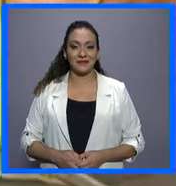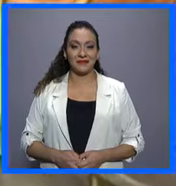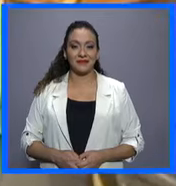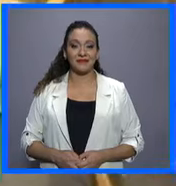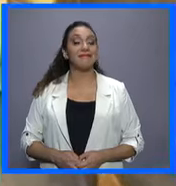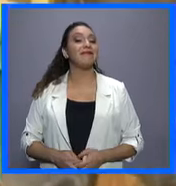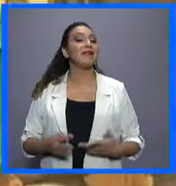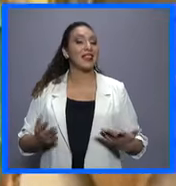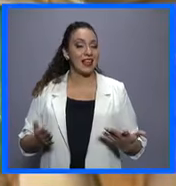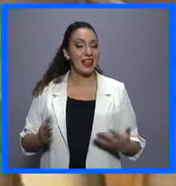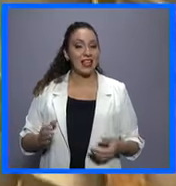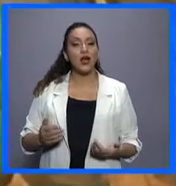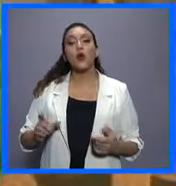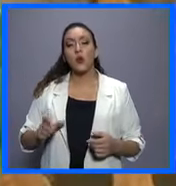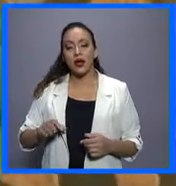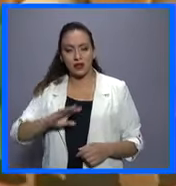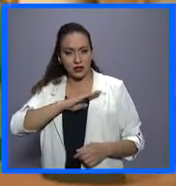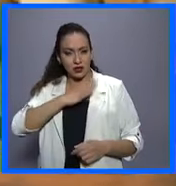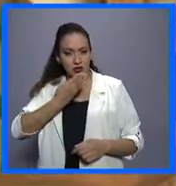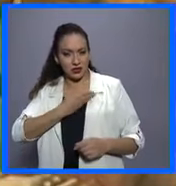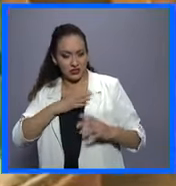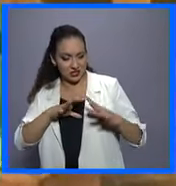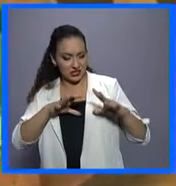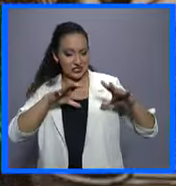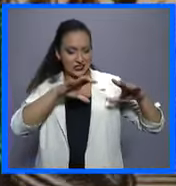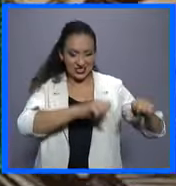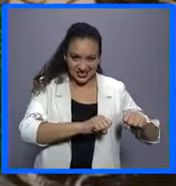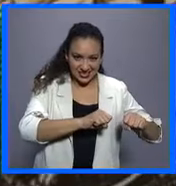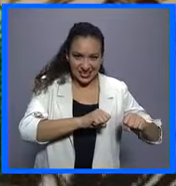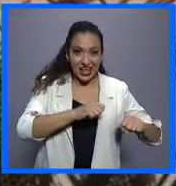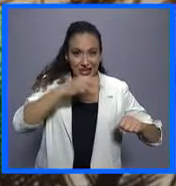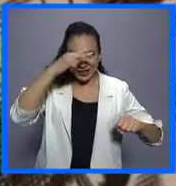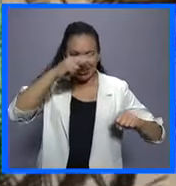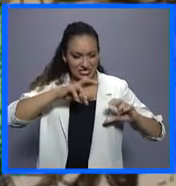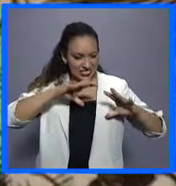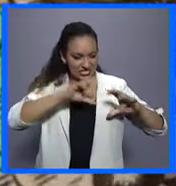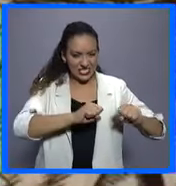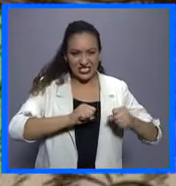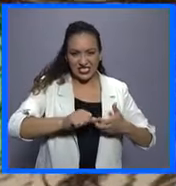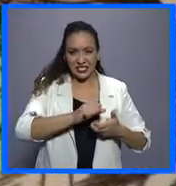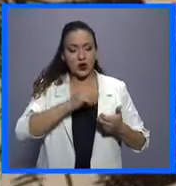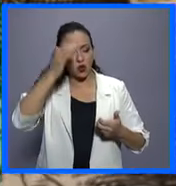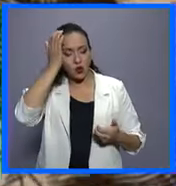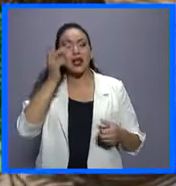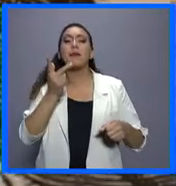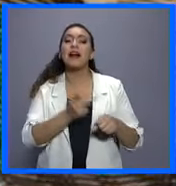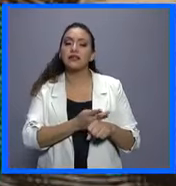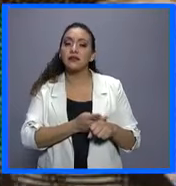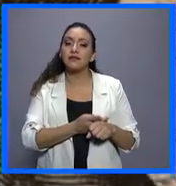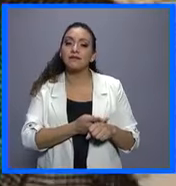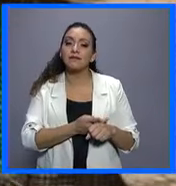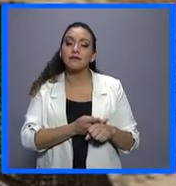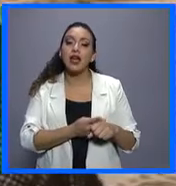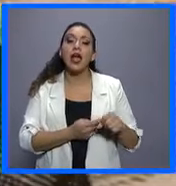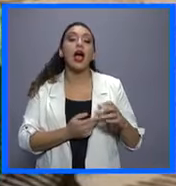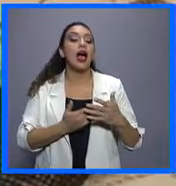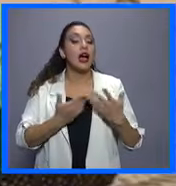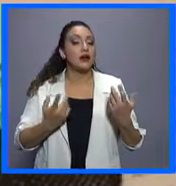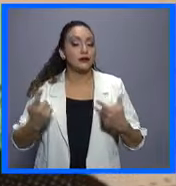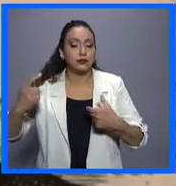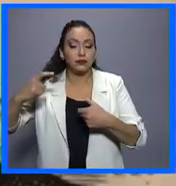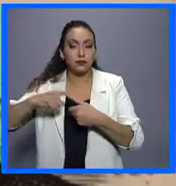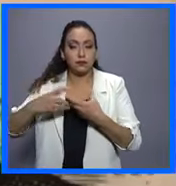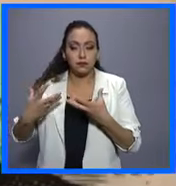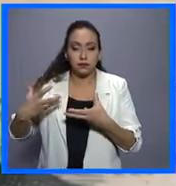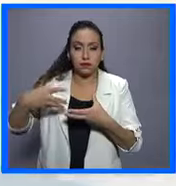A diferencia de la conquista en las colonias inglesas, en lo que hoy es México, consideró, hubo una actitud de integración más